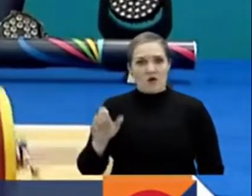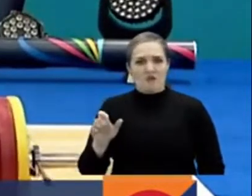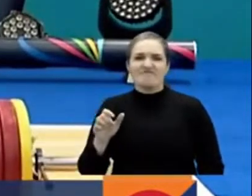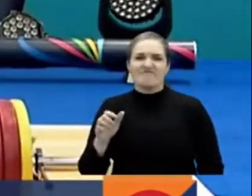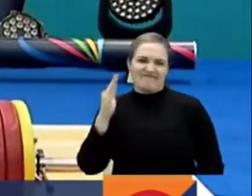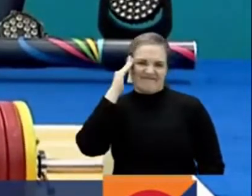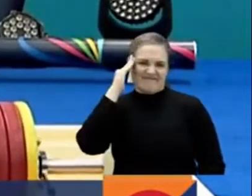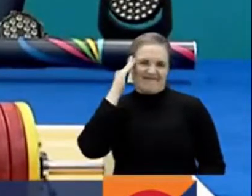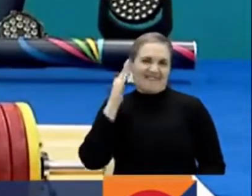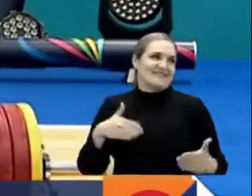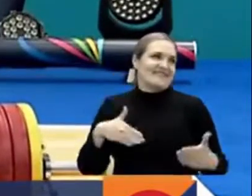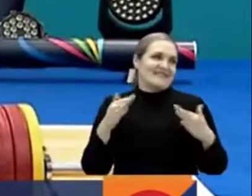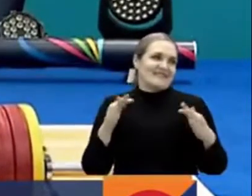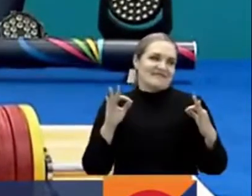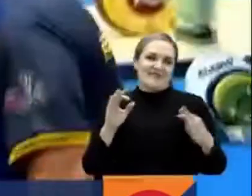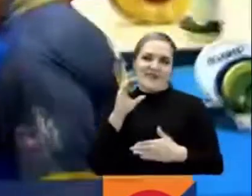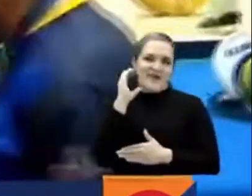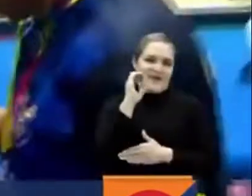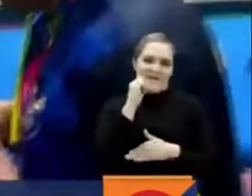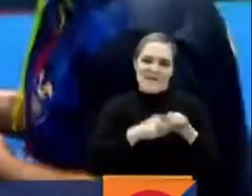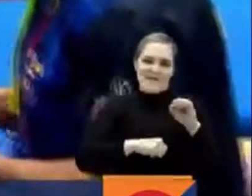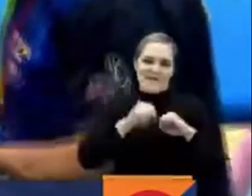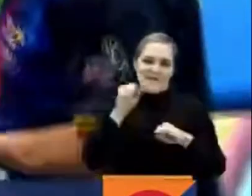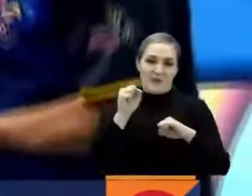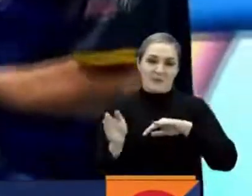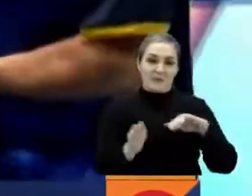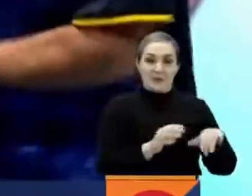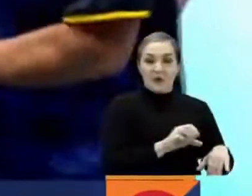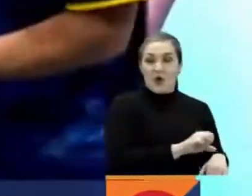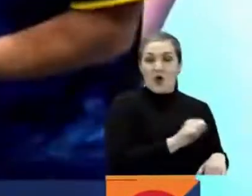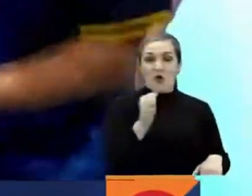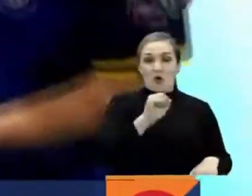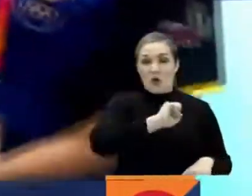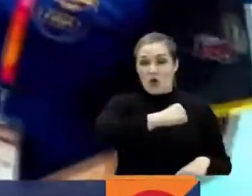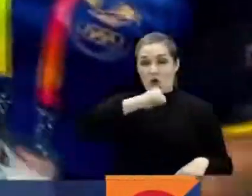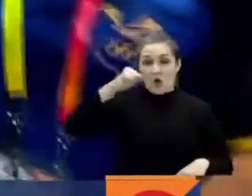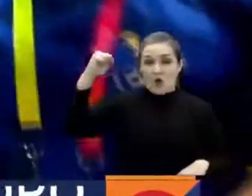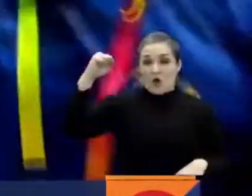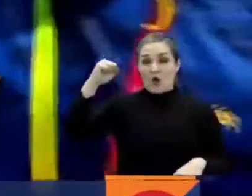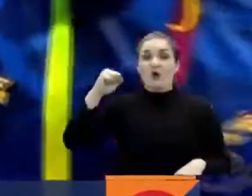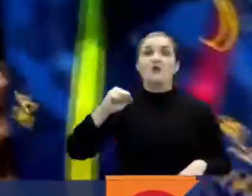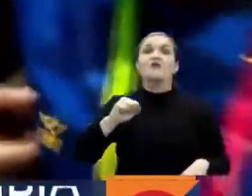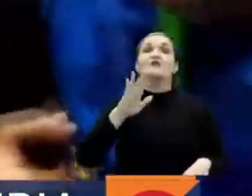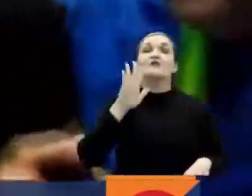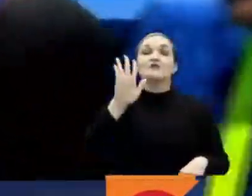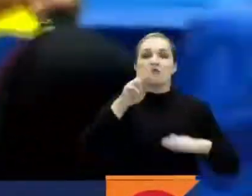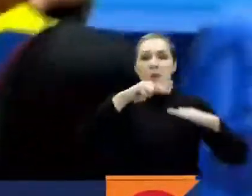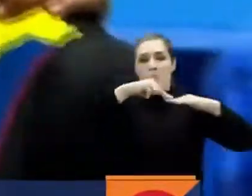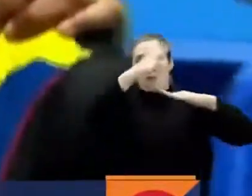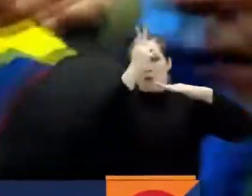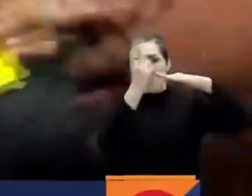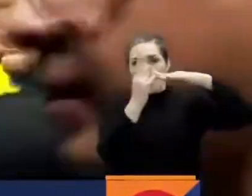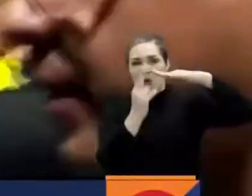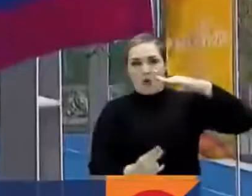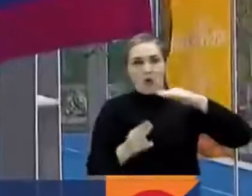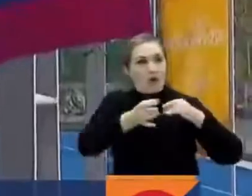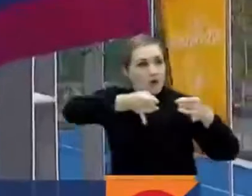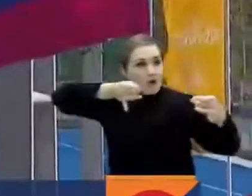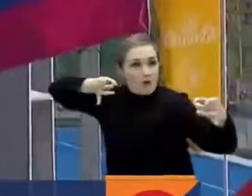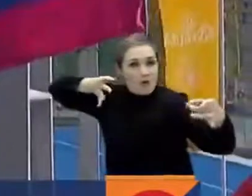que más alegrías le ha dado al país. Las otras medallas doradas del equipo nacional fueron en clavados, tiro con arco y